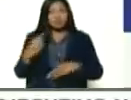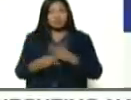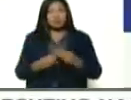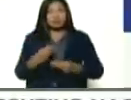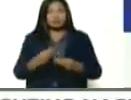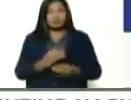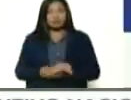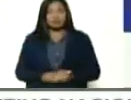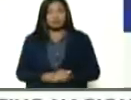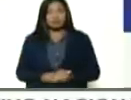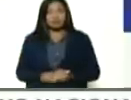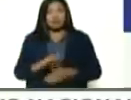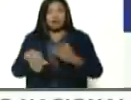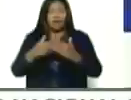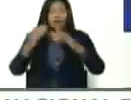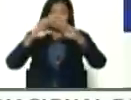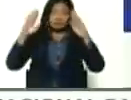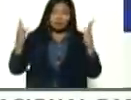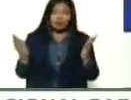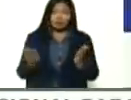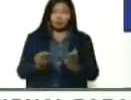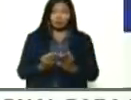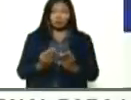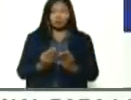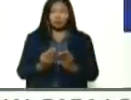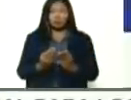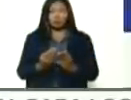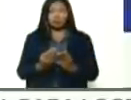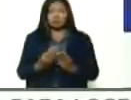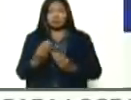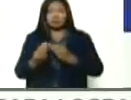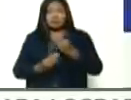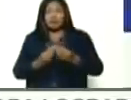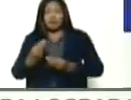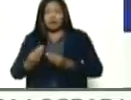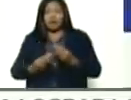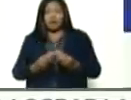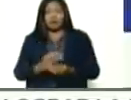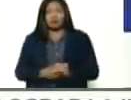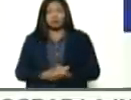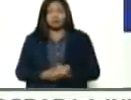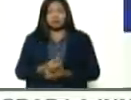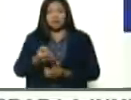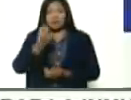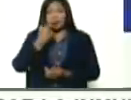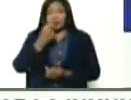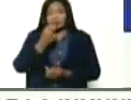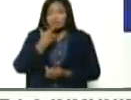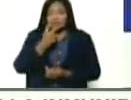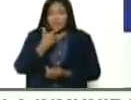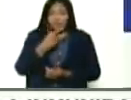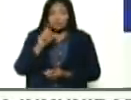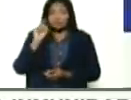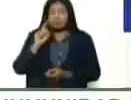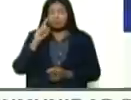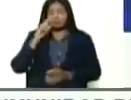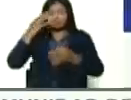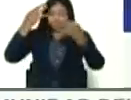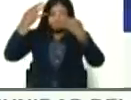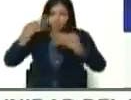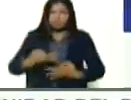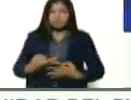creo hasta que en el mundo se produzca el tratamiento que definitivamente